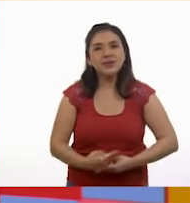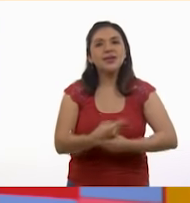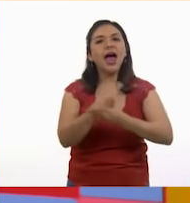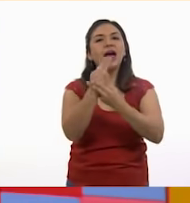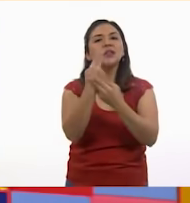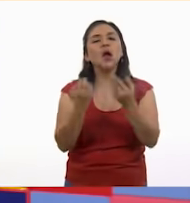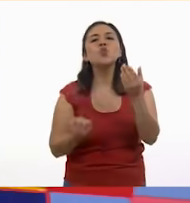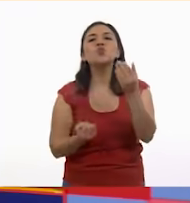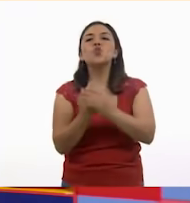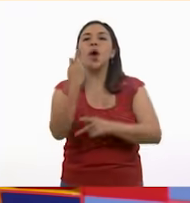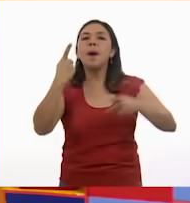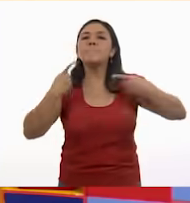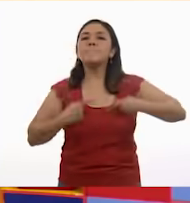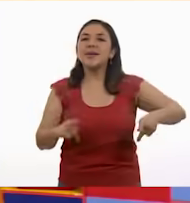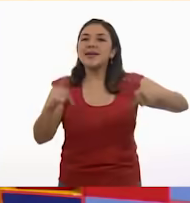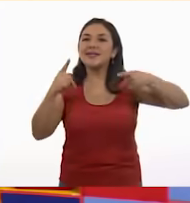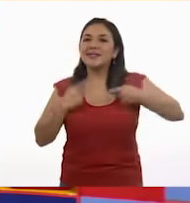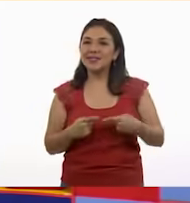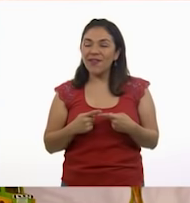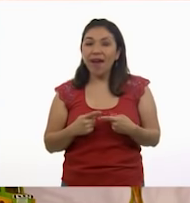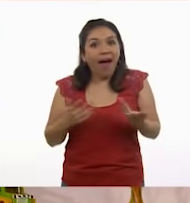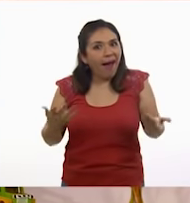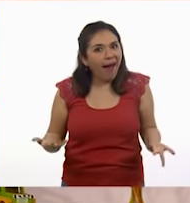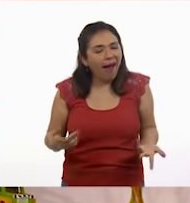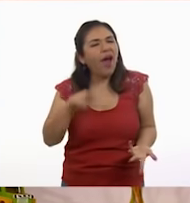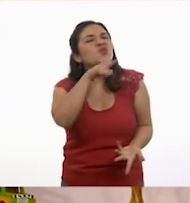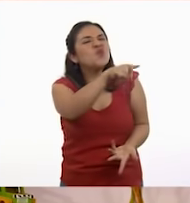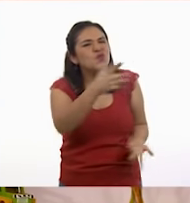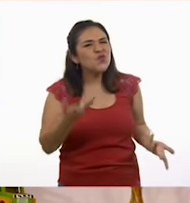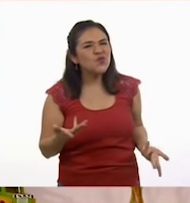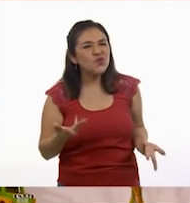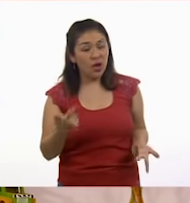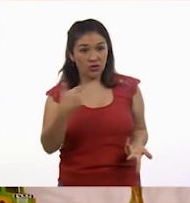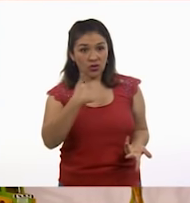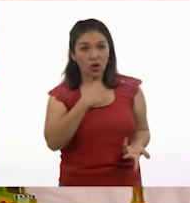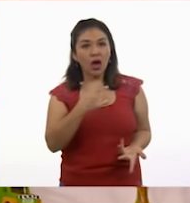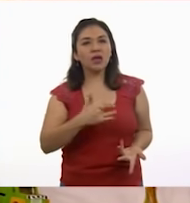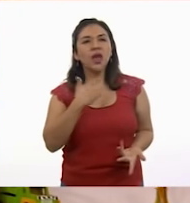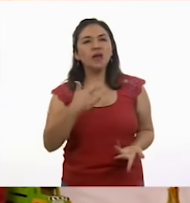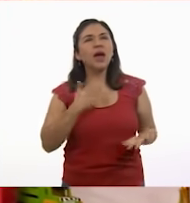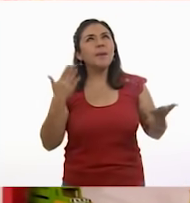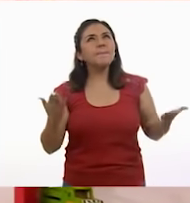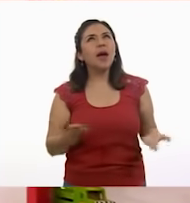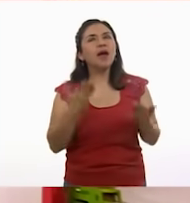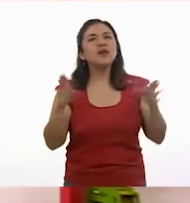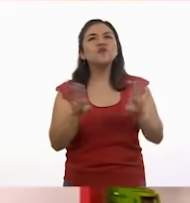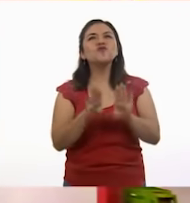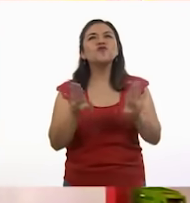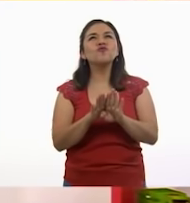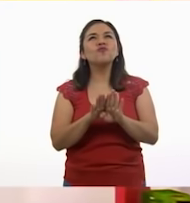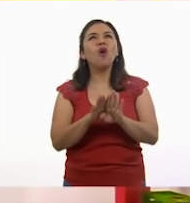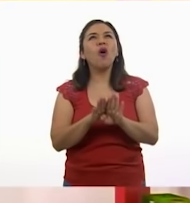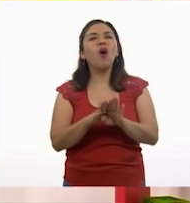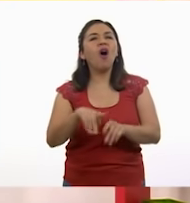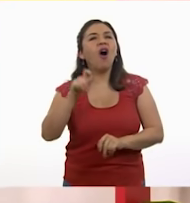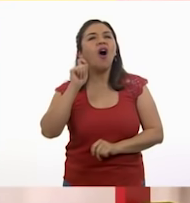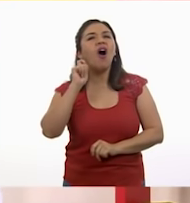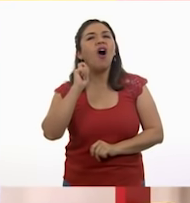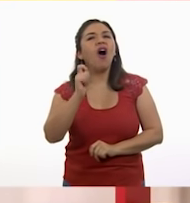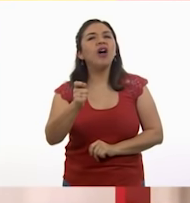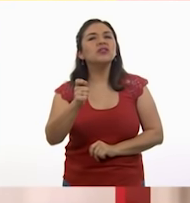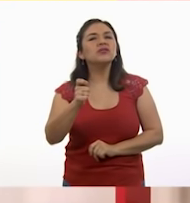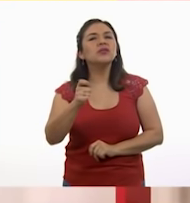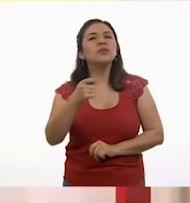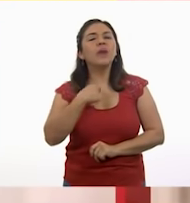una nueva persona wow y el tuyo para mí representaba una celebridad con